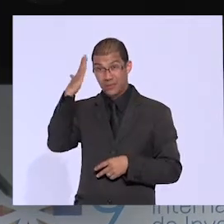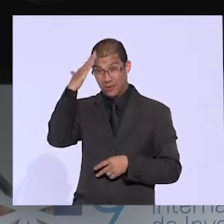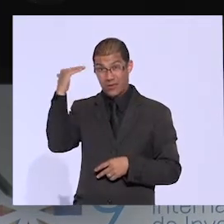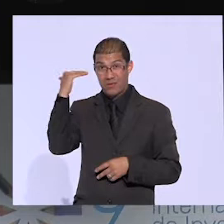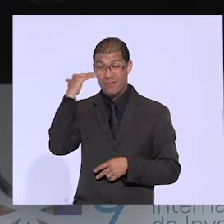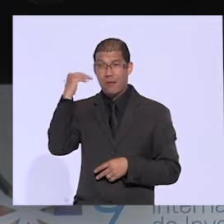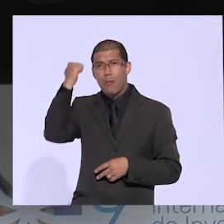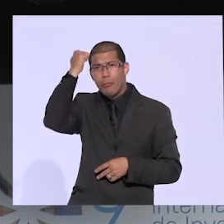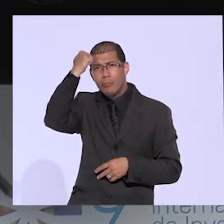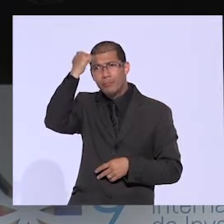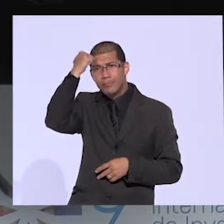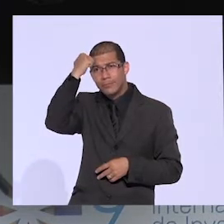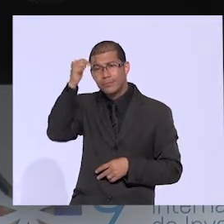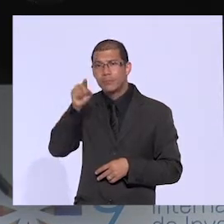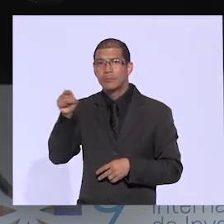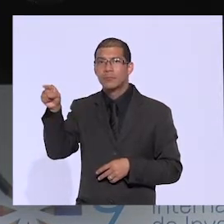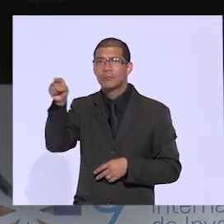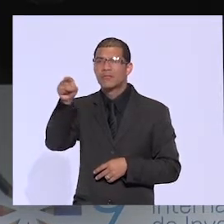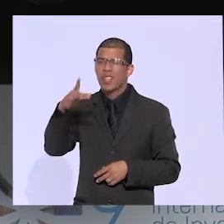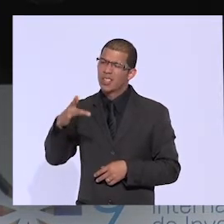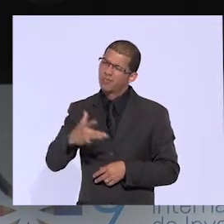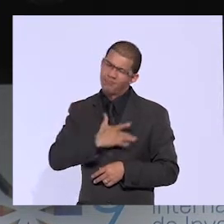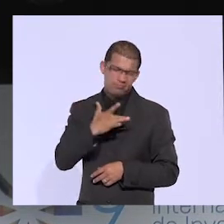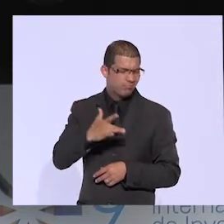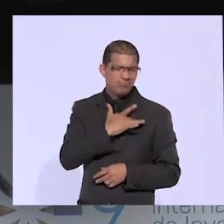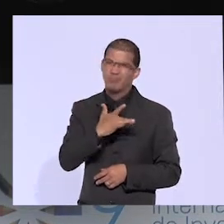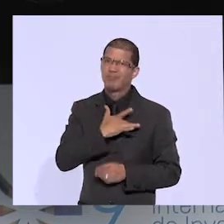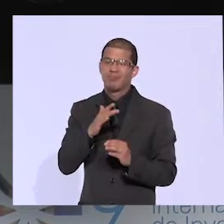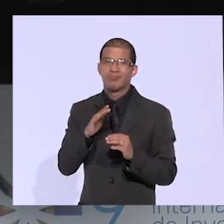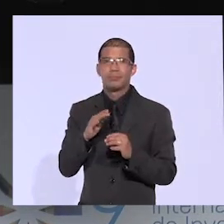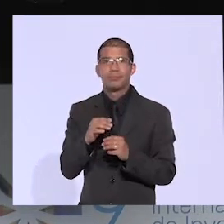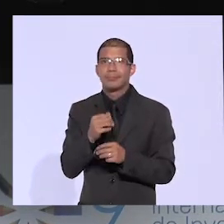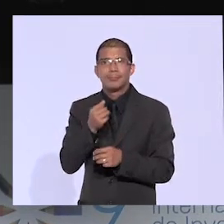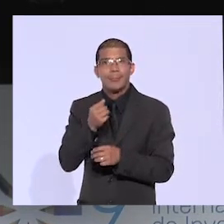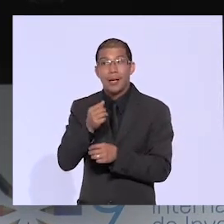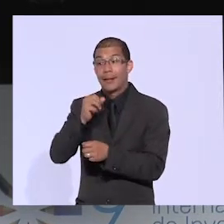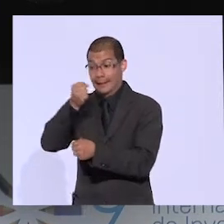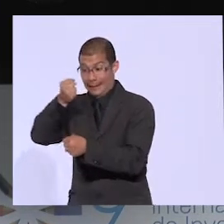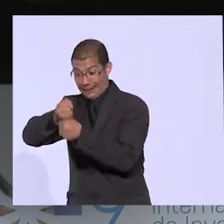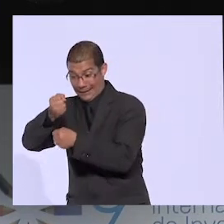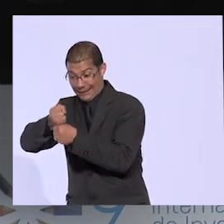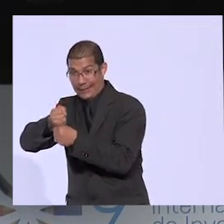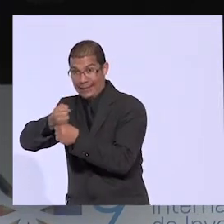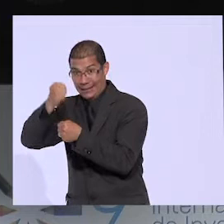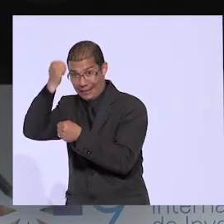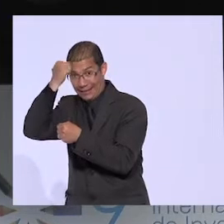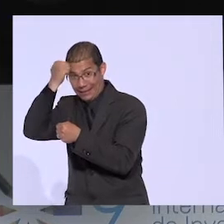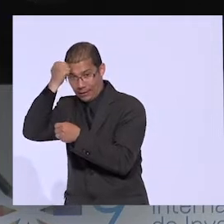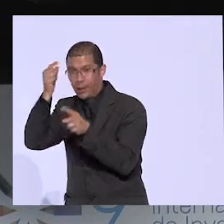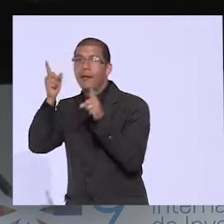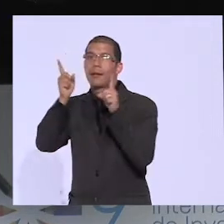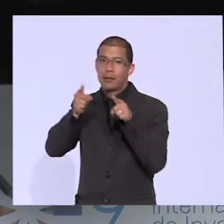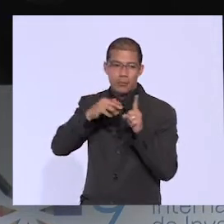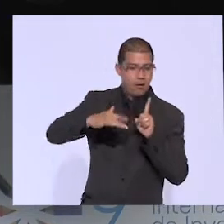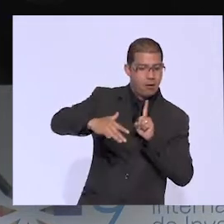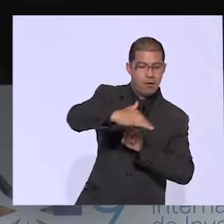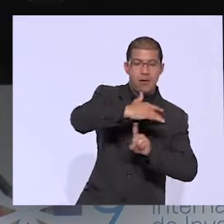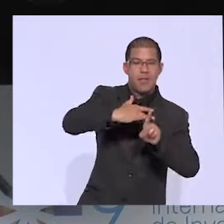son los menos satisfechos, tanto con la labor docente como con el entorno de